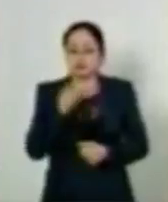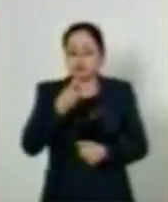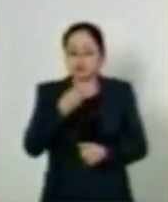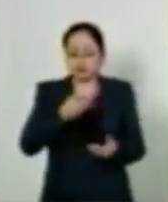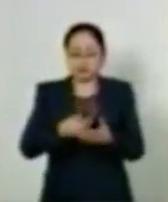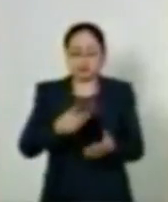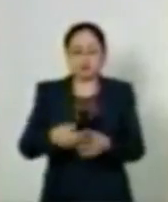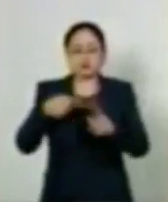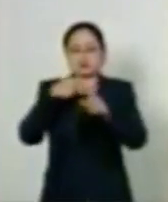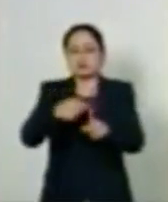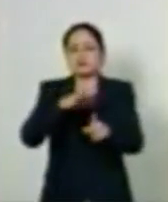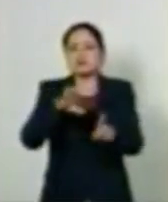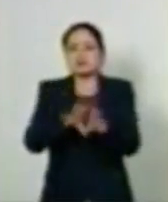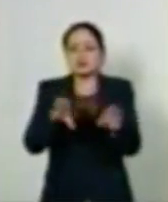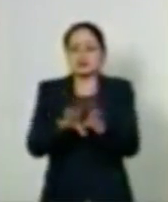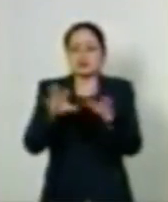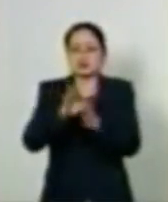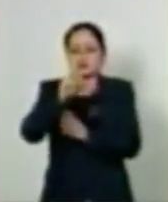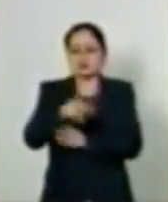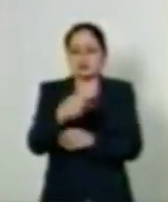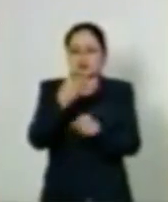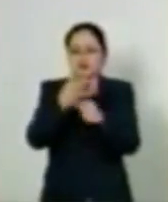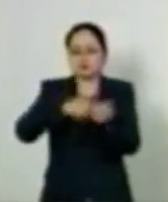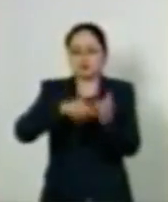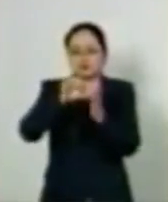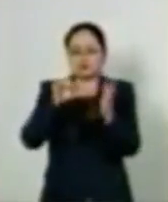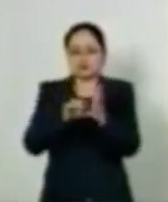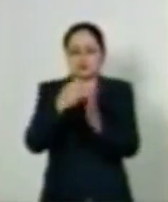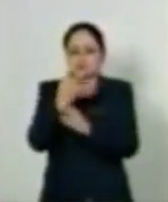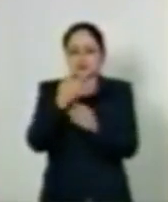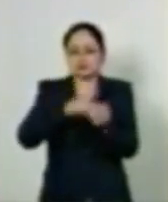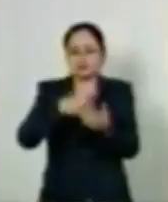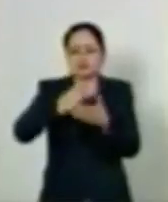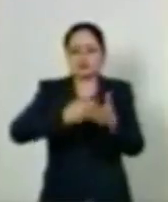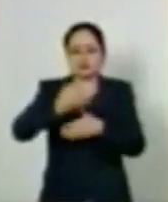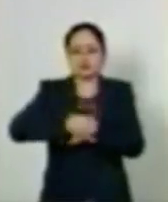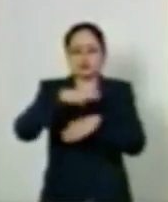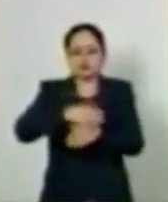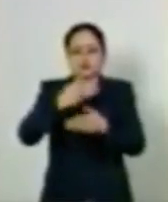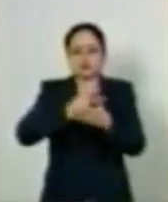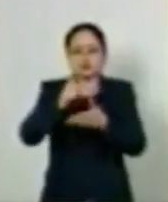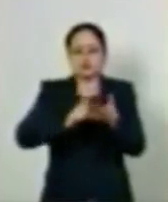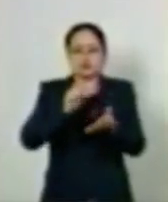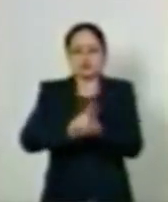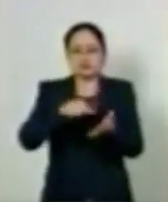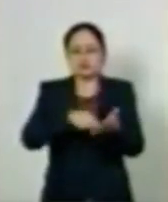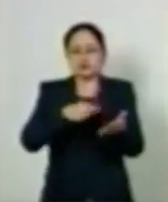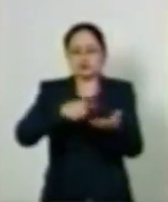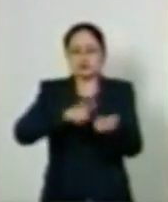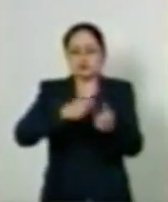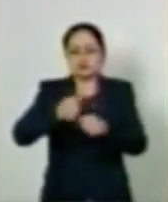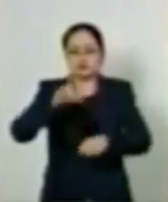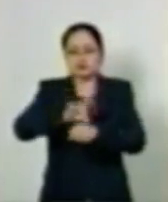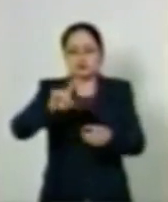reserva se ciñe a modificar la fracción cuarta del artículo 4 del proyecto de Ley de Seguridad Interior